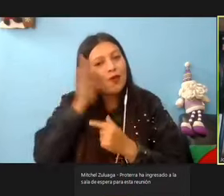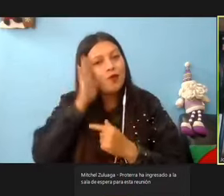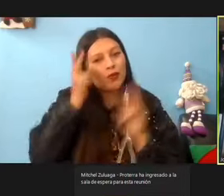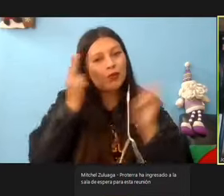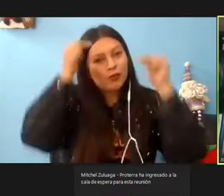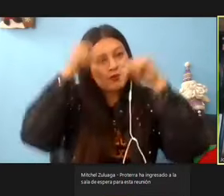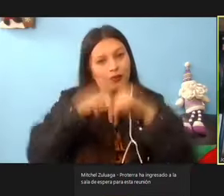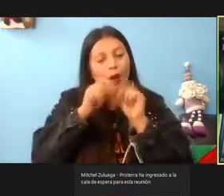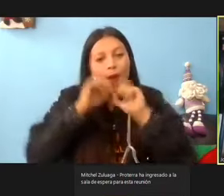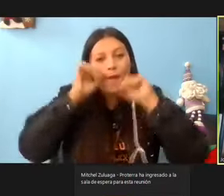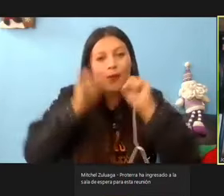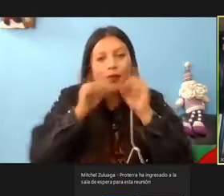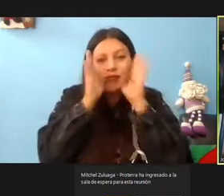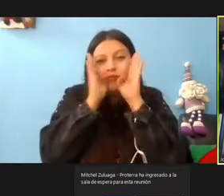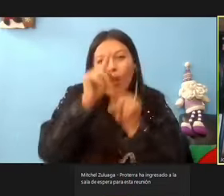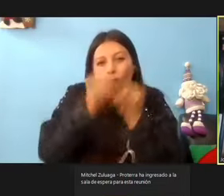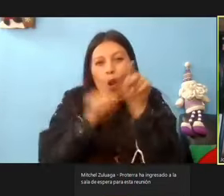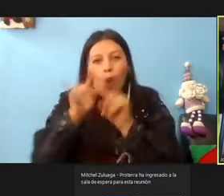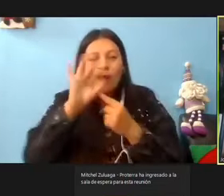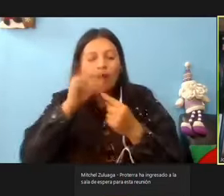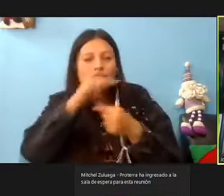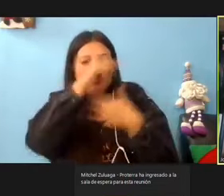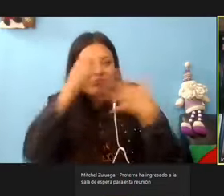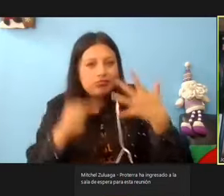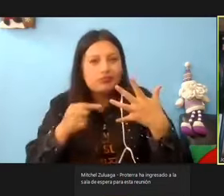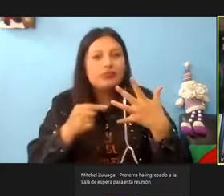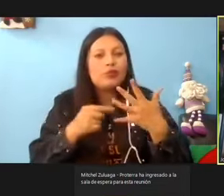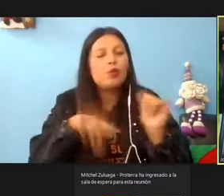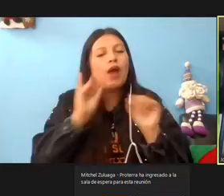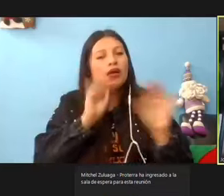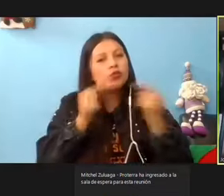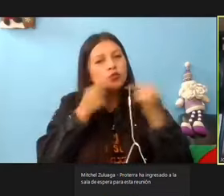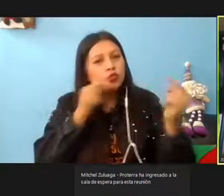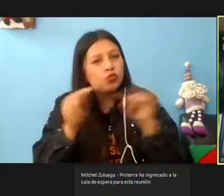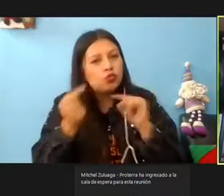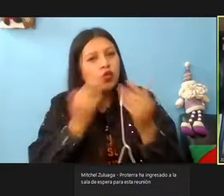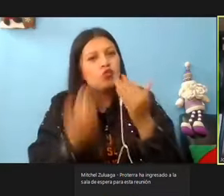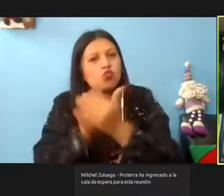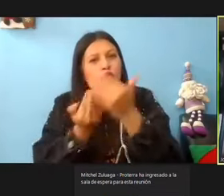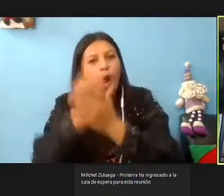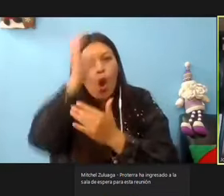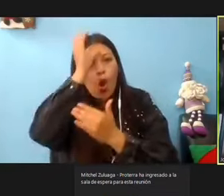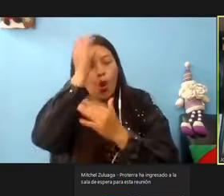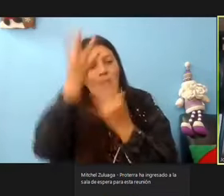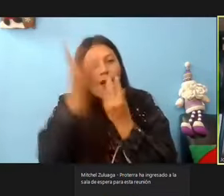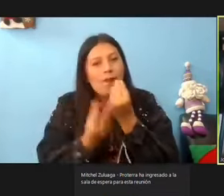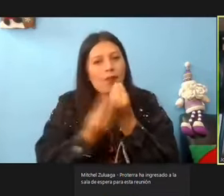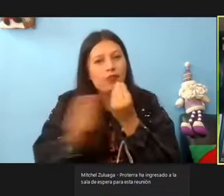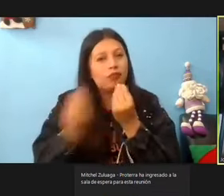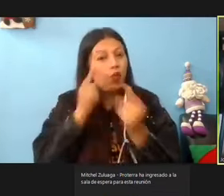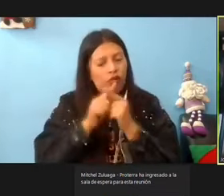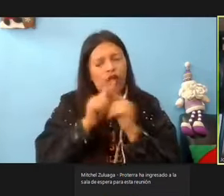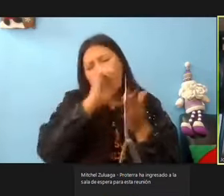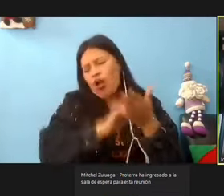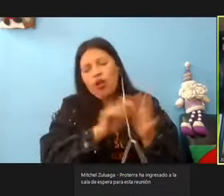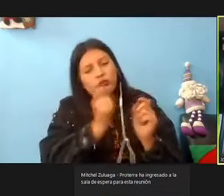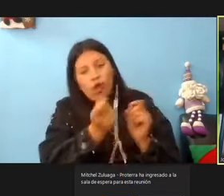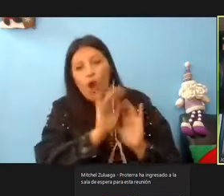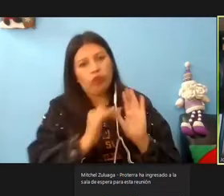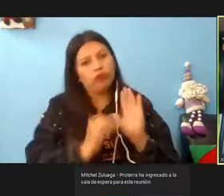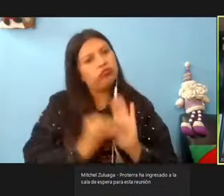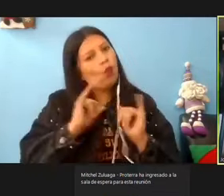nos pudiéramos concentrar en alguno de los ejes o mesas en la discusión sobre estos elementos conceptuales y categoriales, que no son menores porque sin